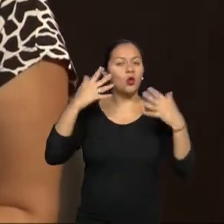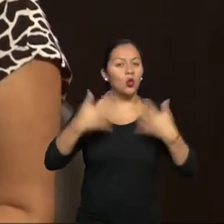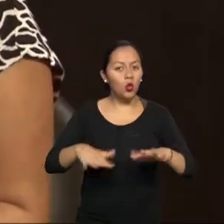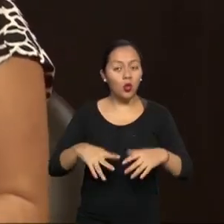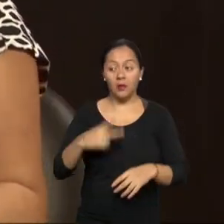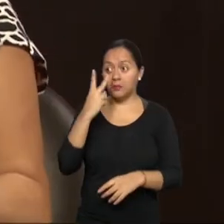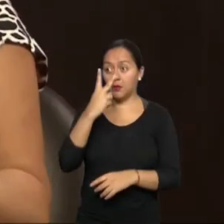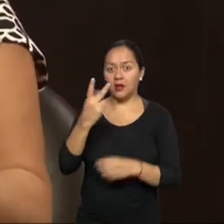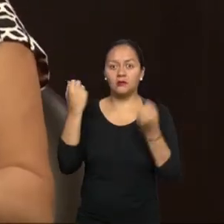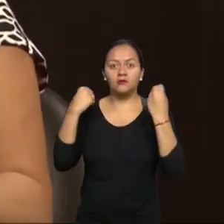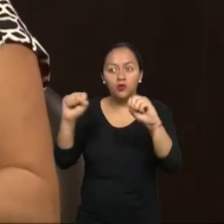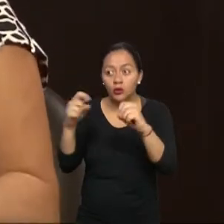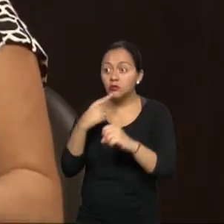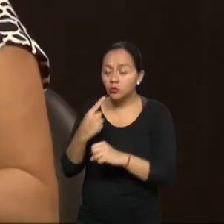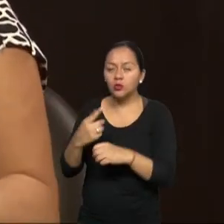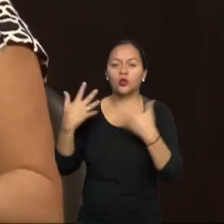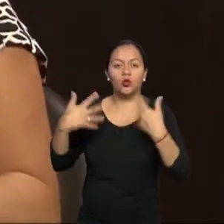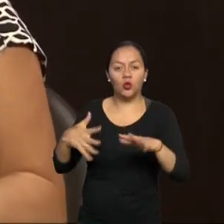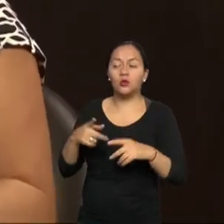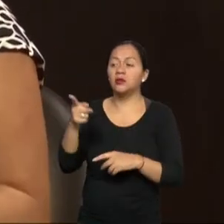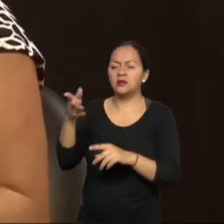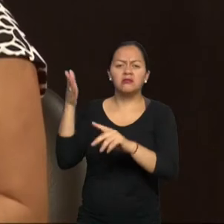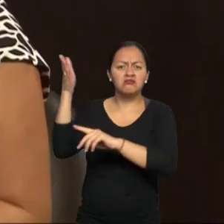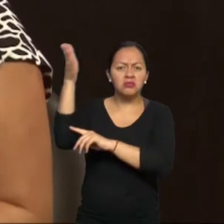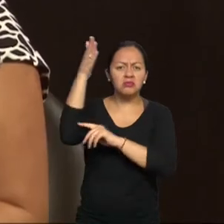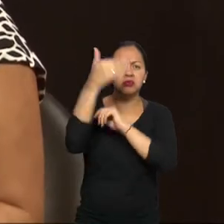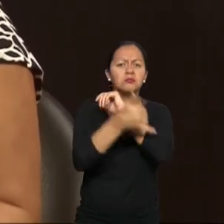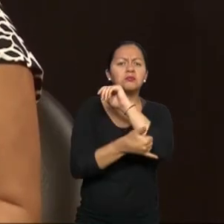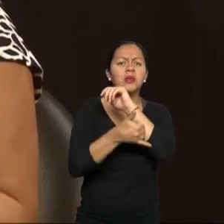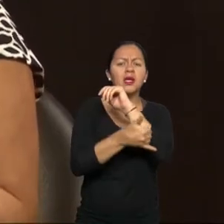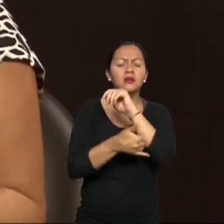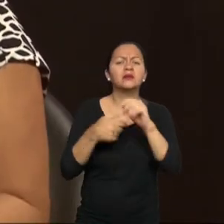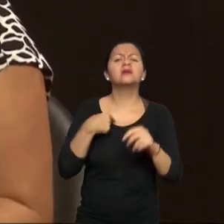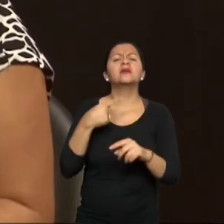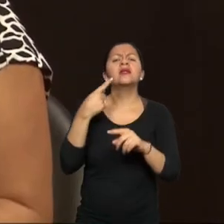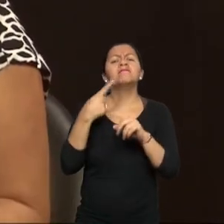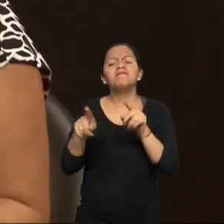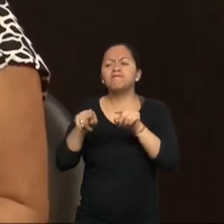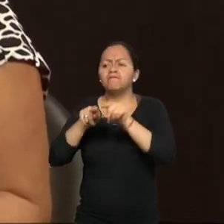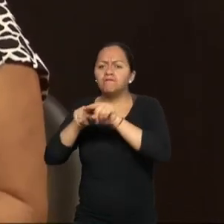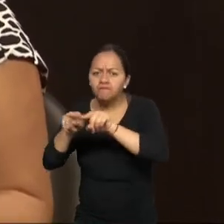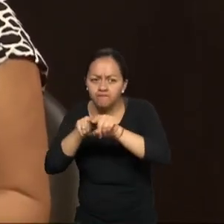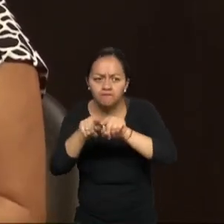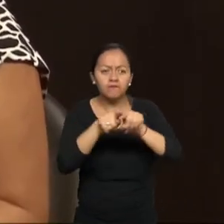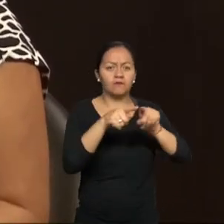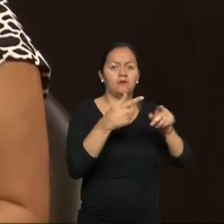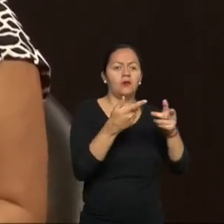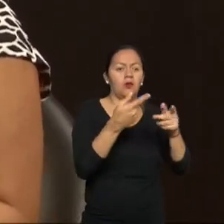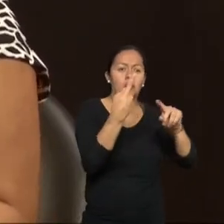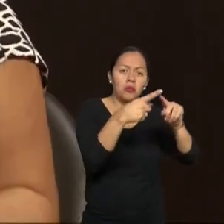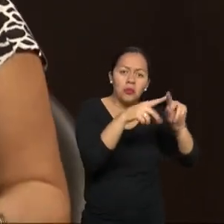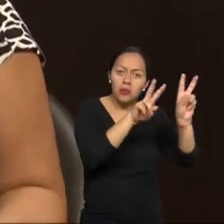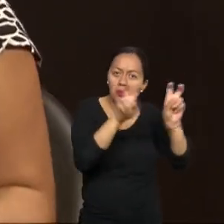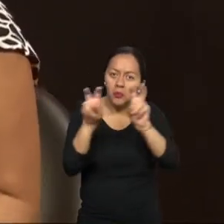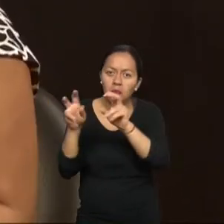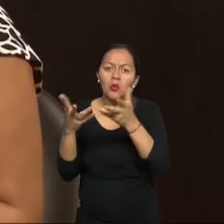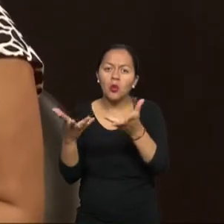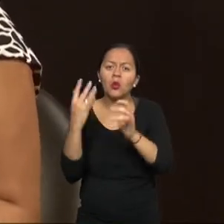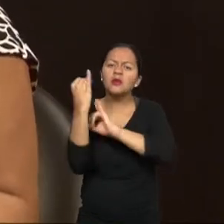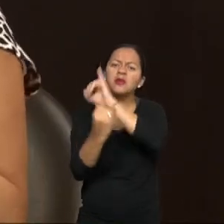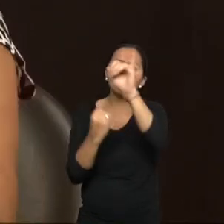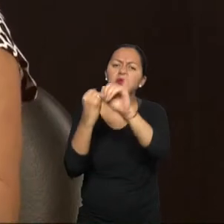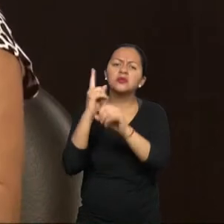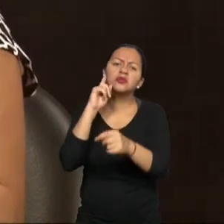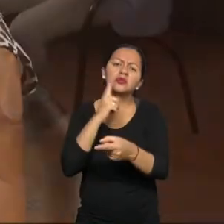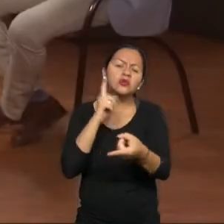esfuerzo que realizan. Nos comentas que han estado en varios países. ¿En qué diferentes torneos ustedes han participado a nivel internacional?